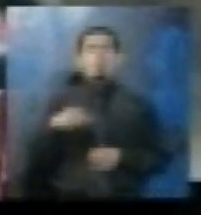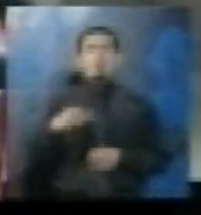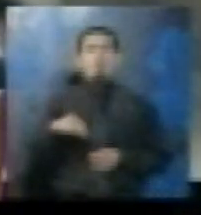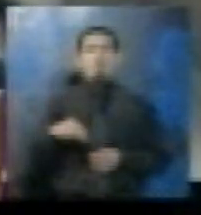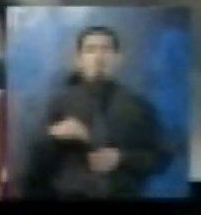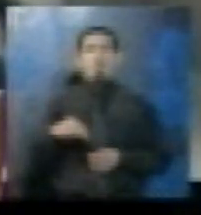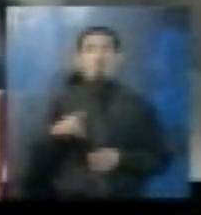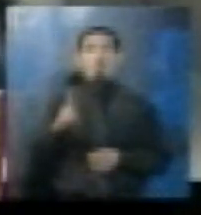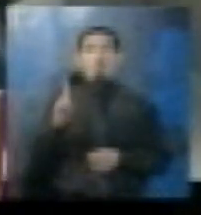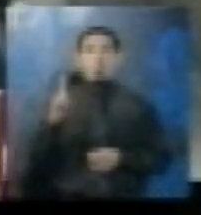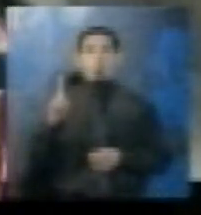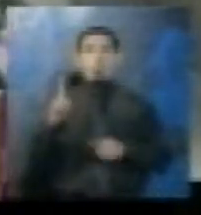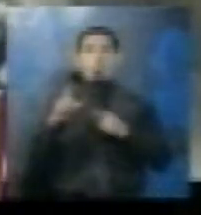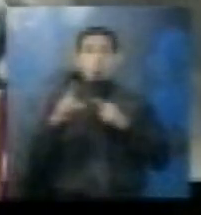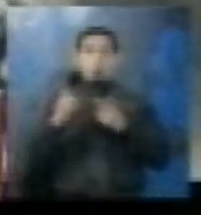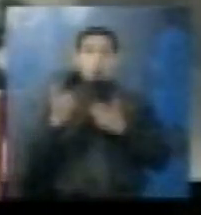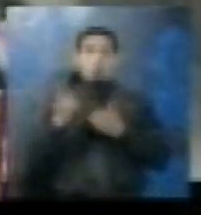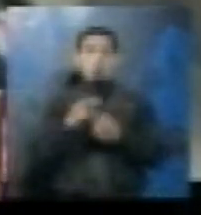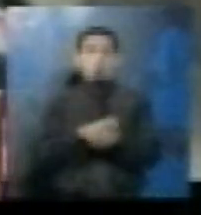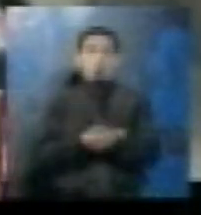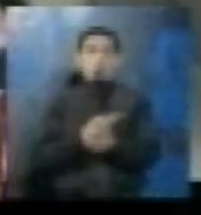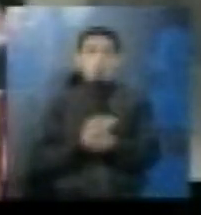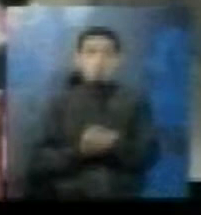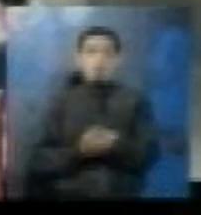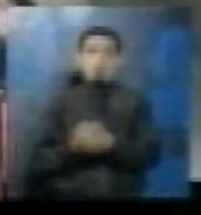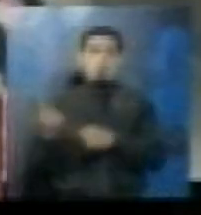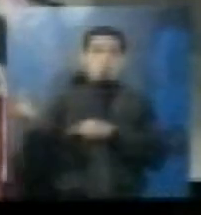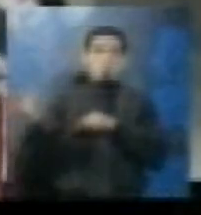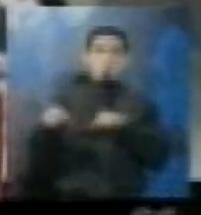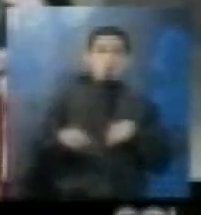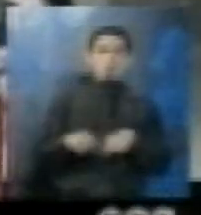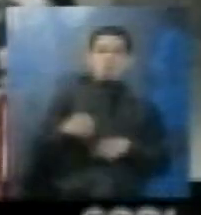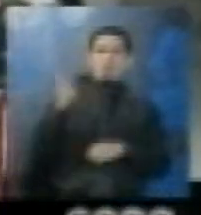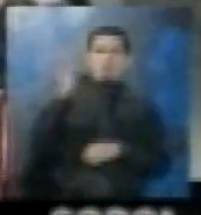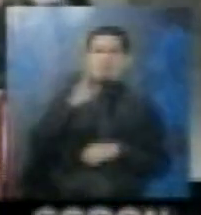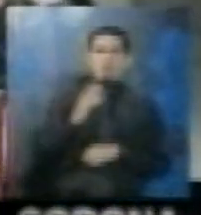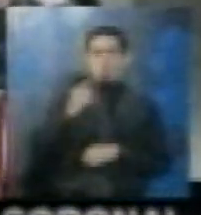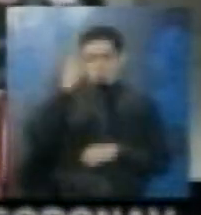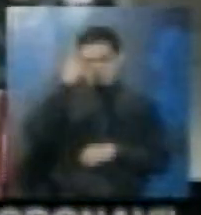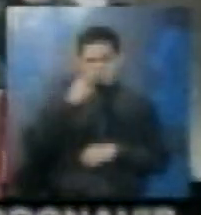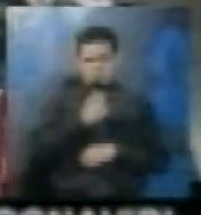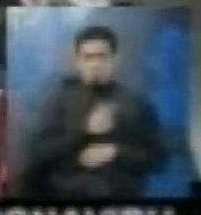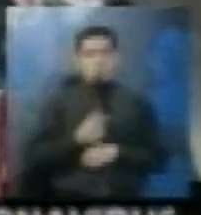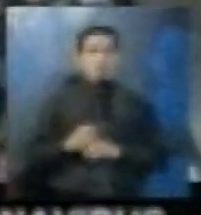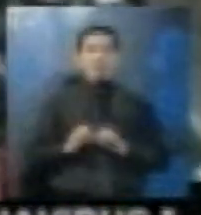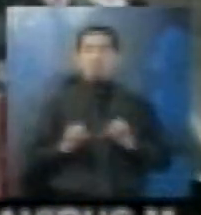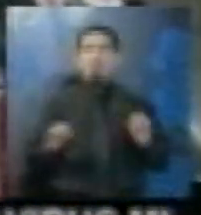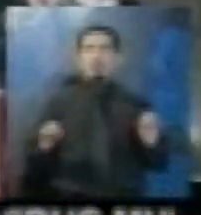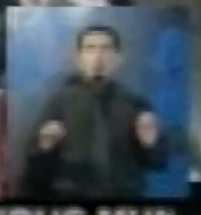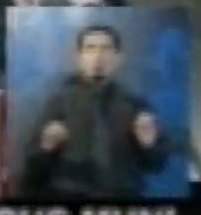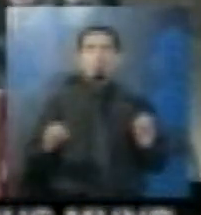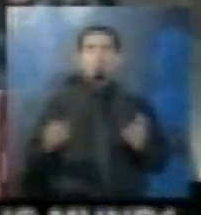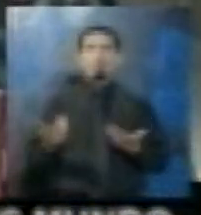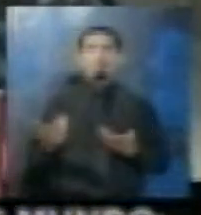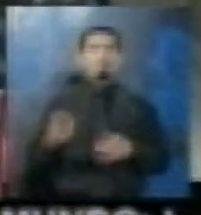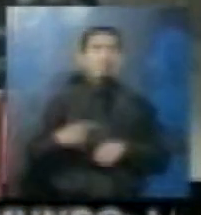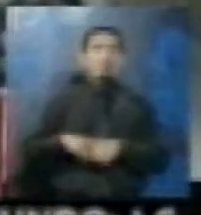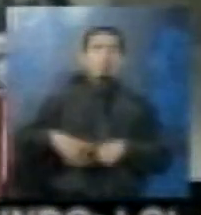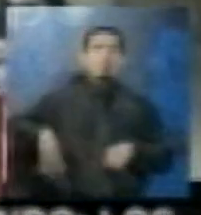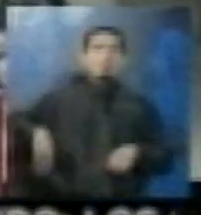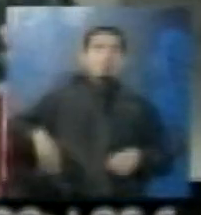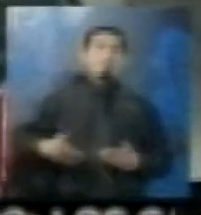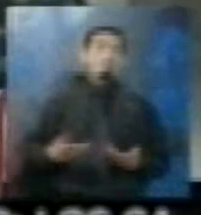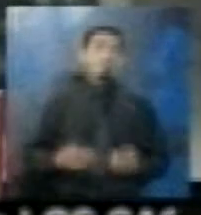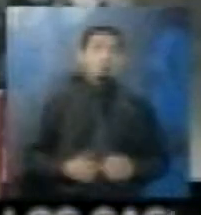un sobrino mío de internacional, nadie le tomó ni la temperatura. Así es que es demasiado tarde, ya cuando